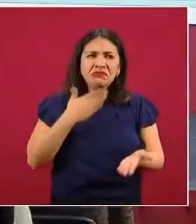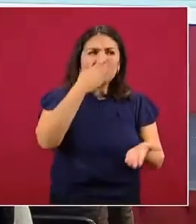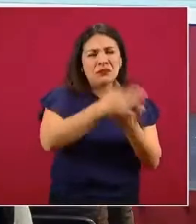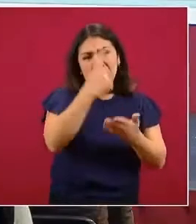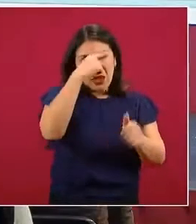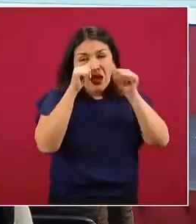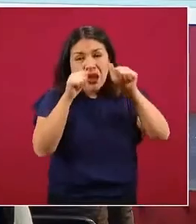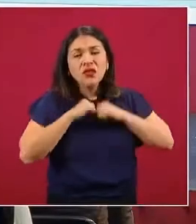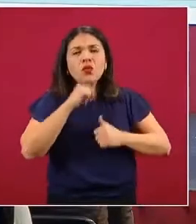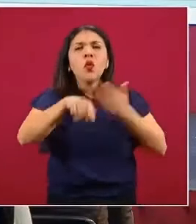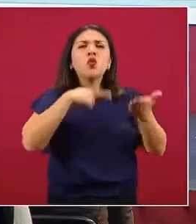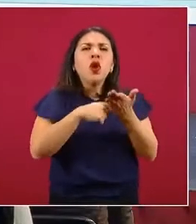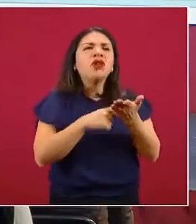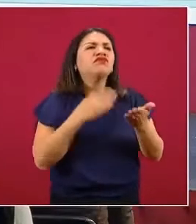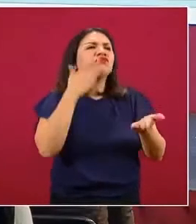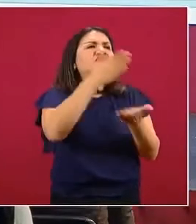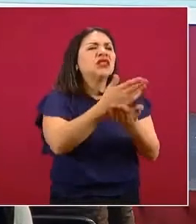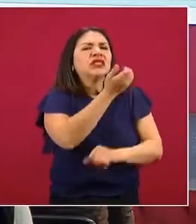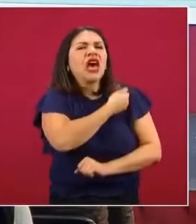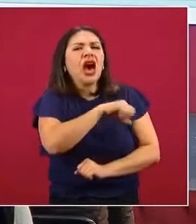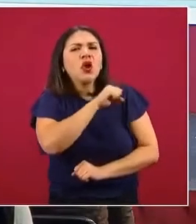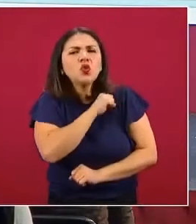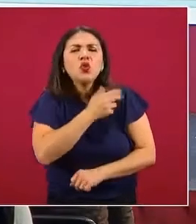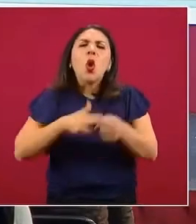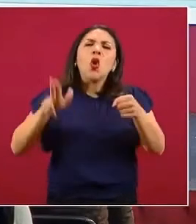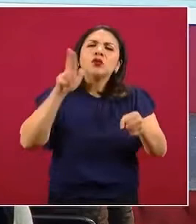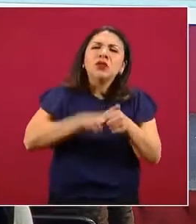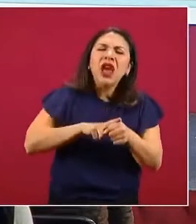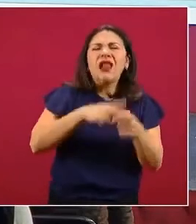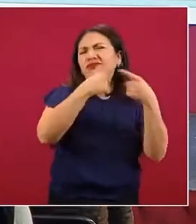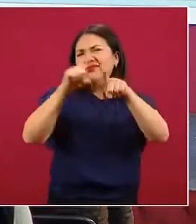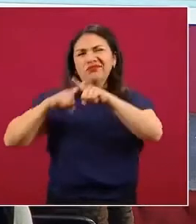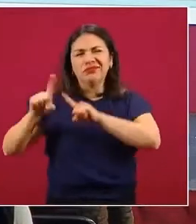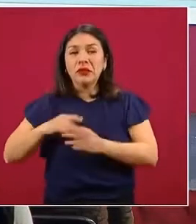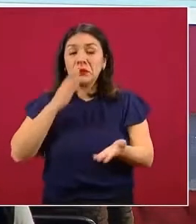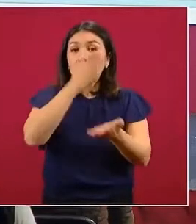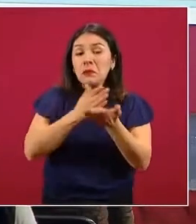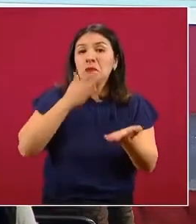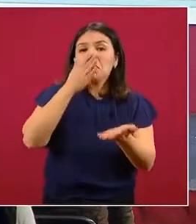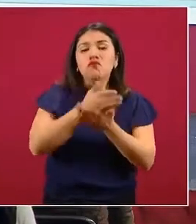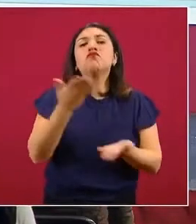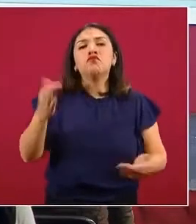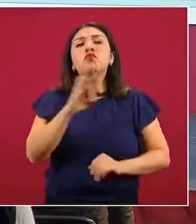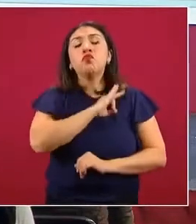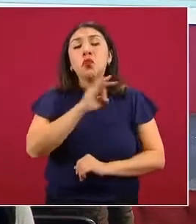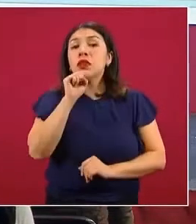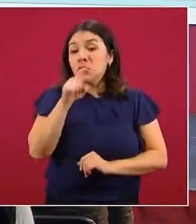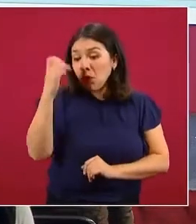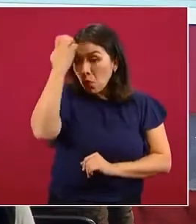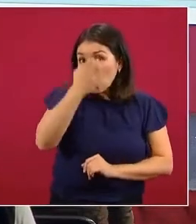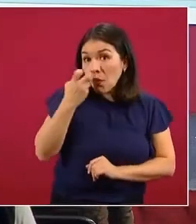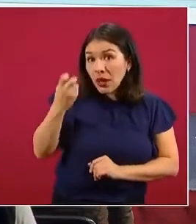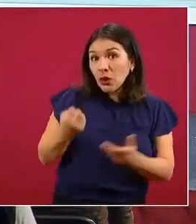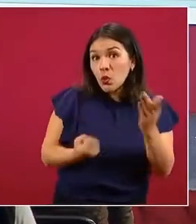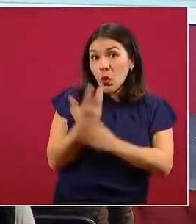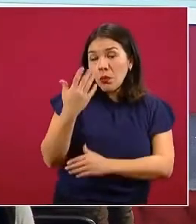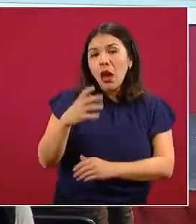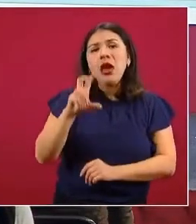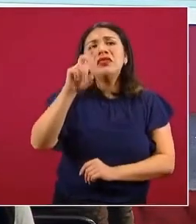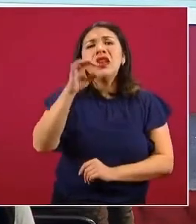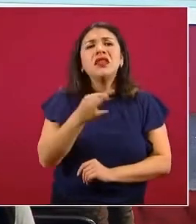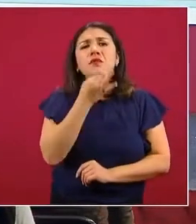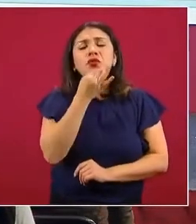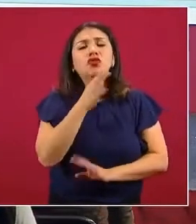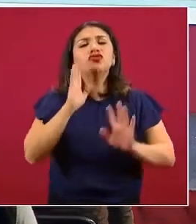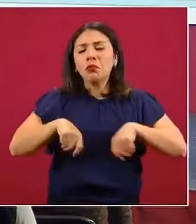en centros de salud urbano, en unidades móviles de atención, etcétera, hay la posibilidad a través de esta prueba de en 30 minutos